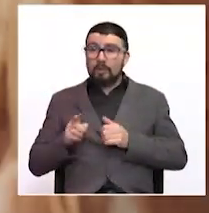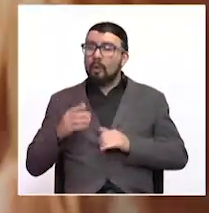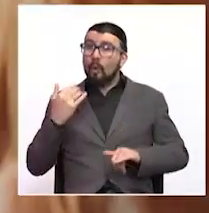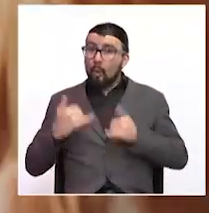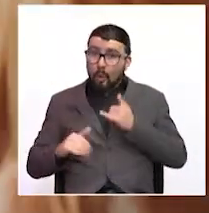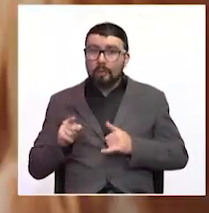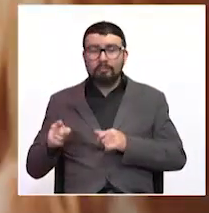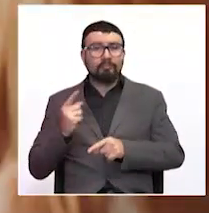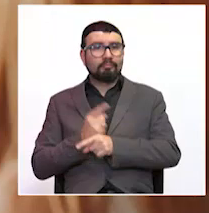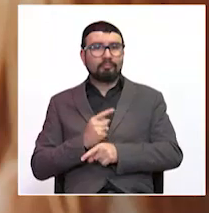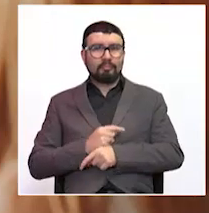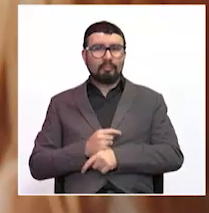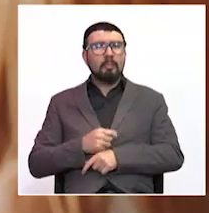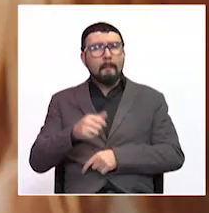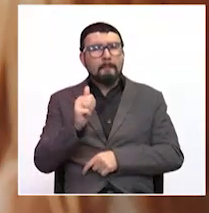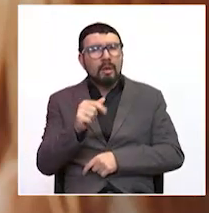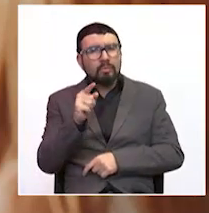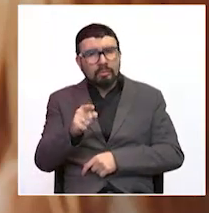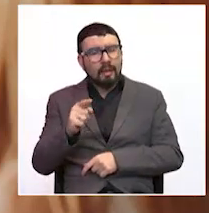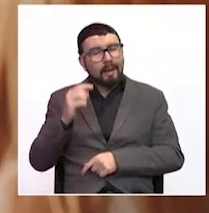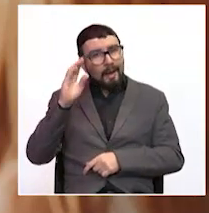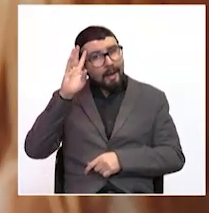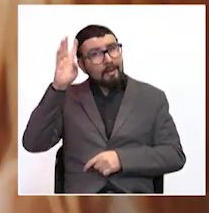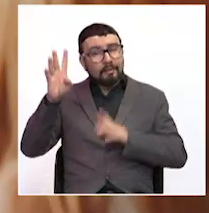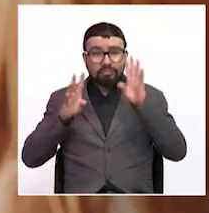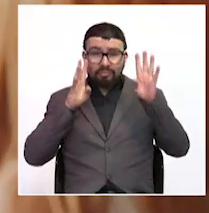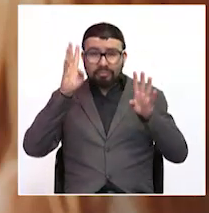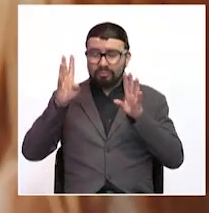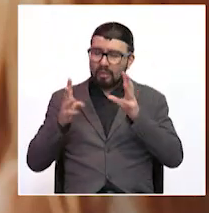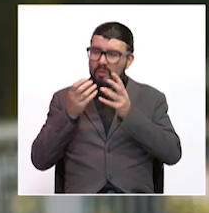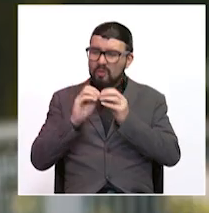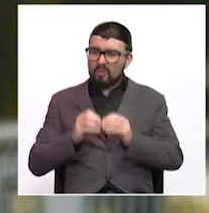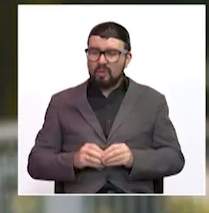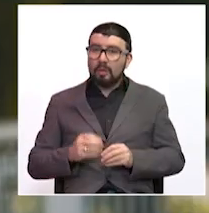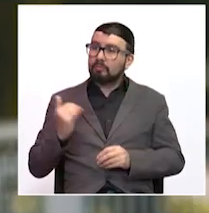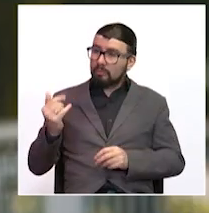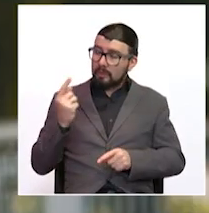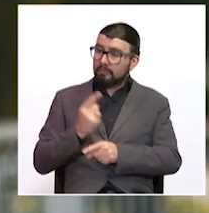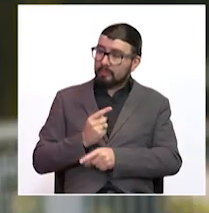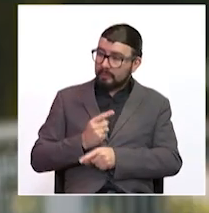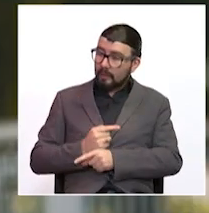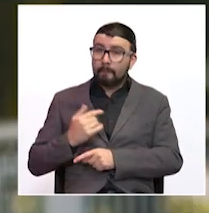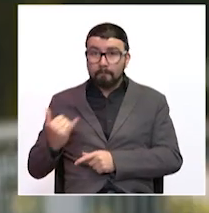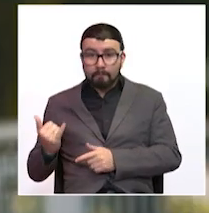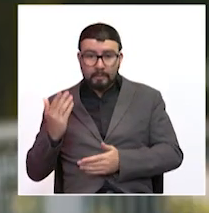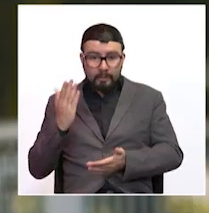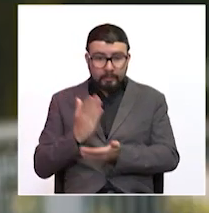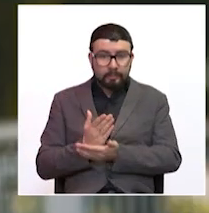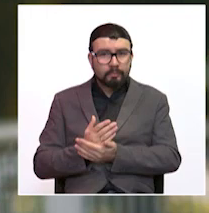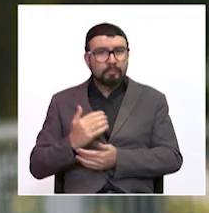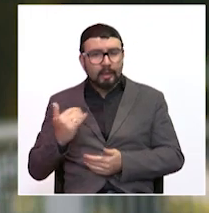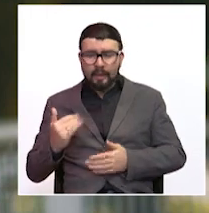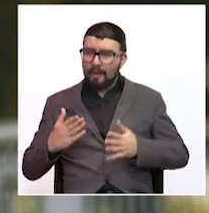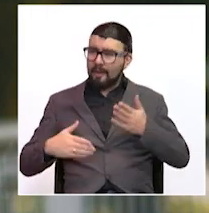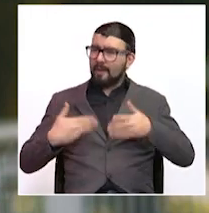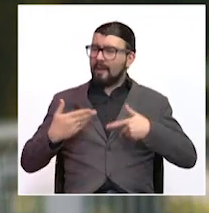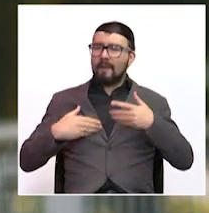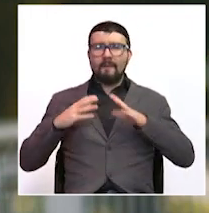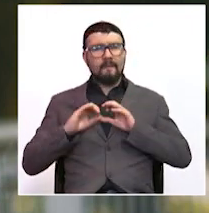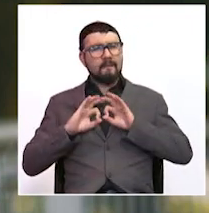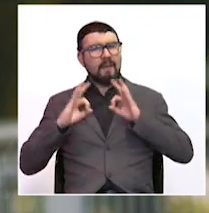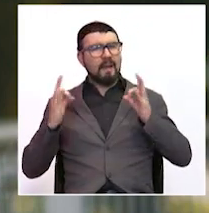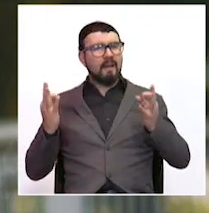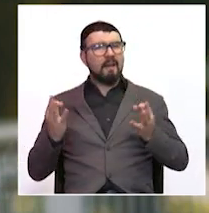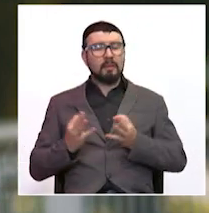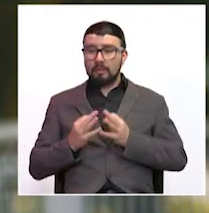porque usted es creativo realmente y cuando se presenta ese momento del entorno familiar la navidad que esa